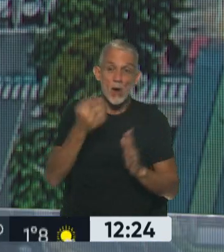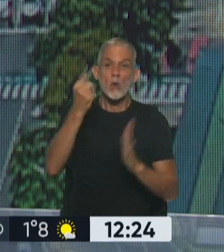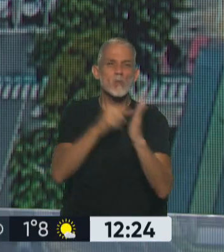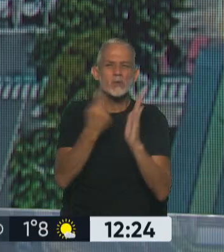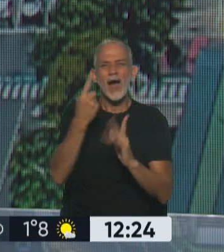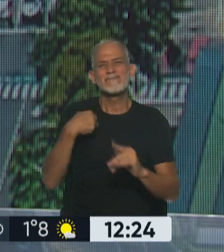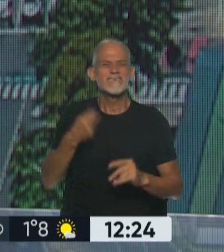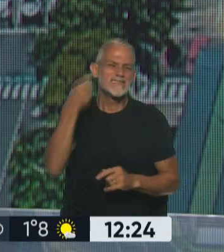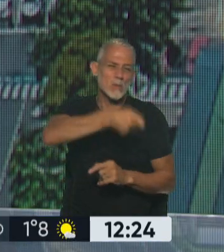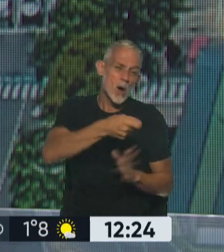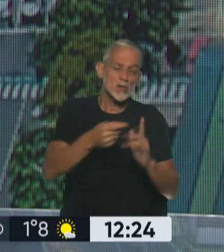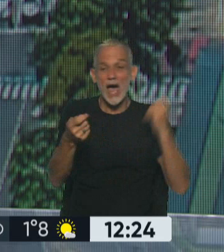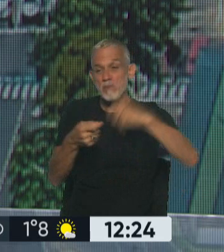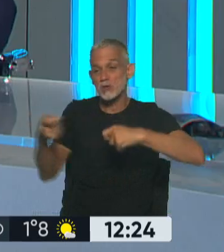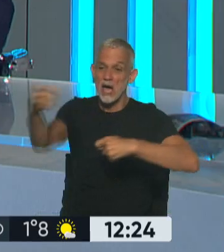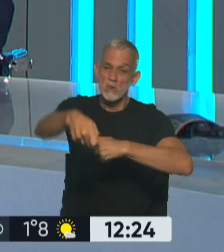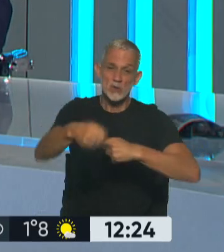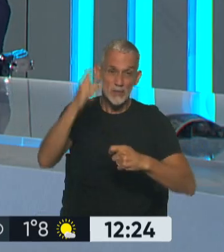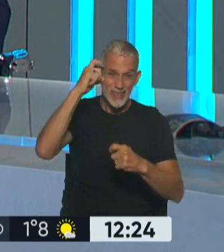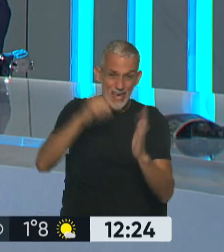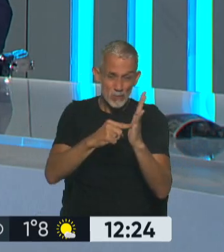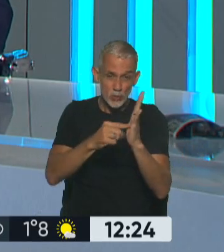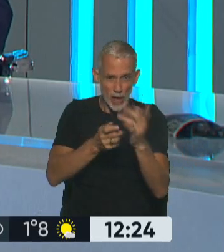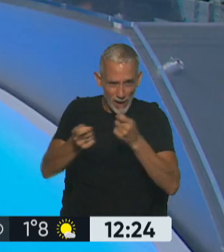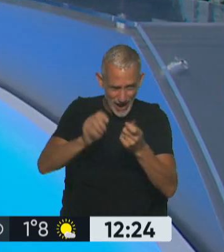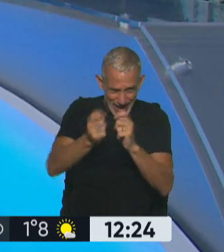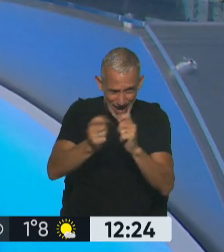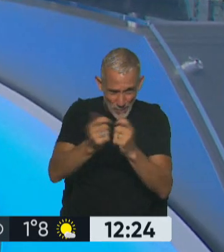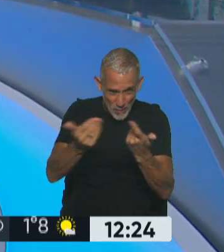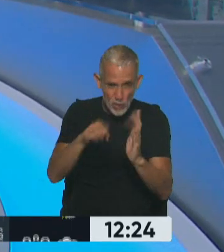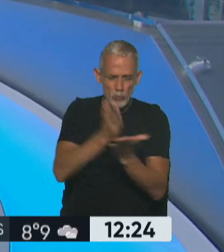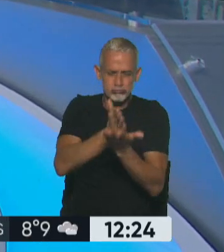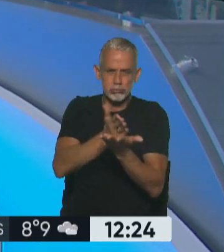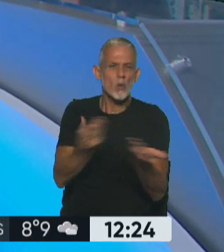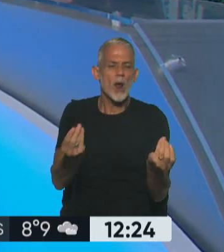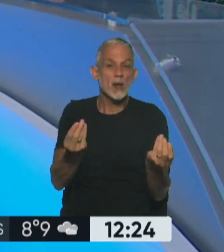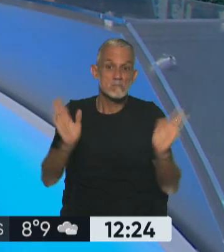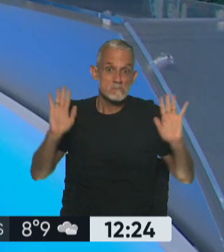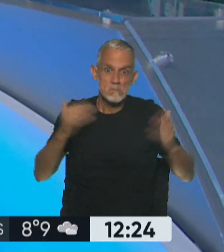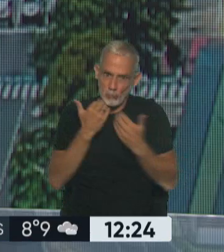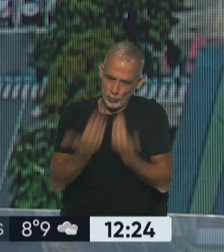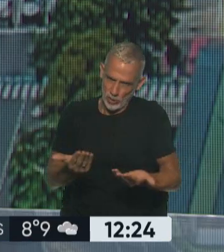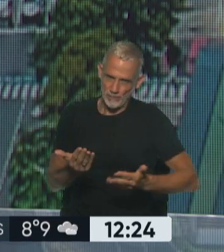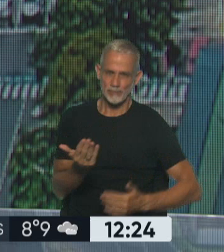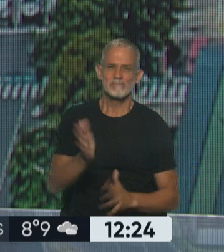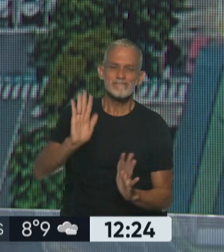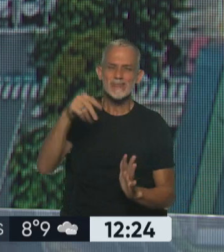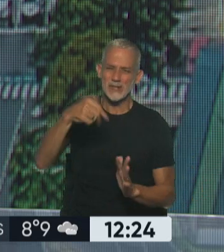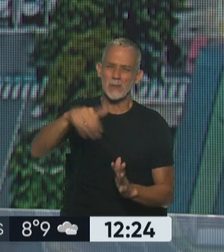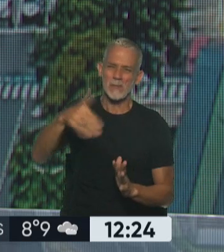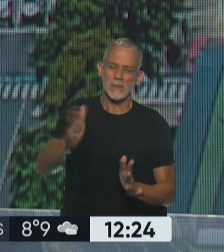para sumar, yo tengo medio punto para sumar. Claro, sí. ¿Los 10 puntos tienen margen de negociación? Esa es la pregunta, eso no sé. Yo creo que ahora va a